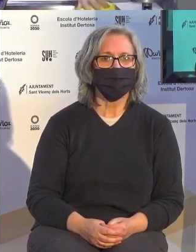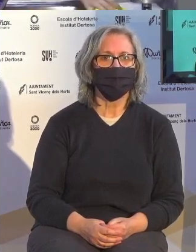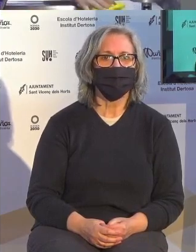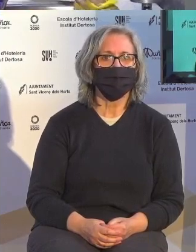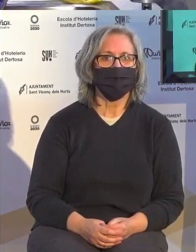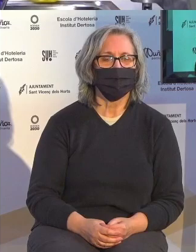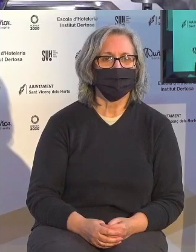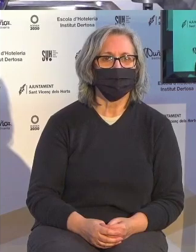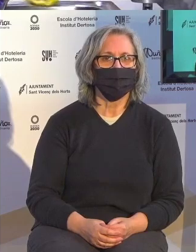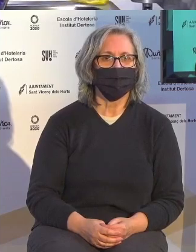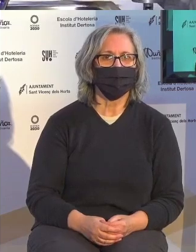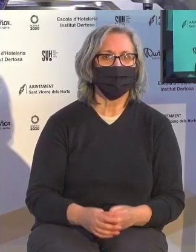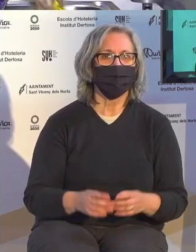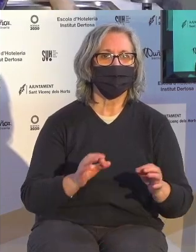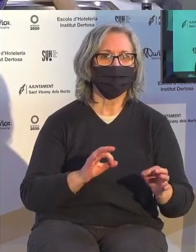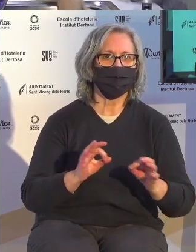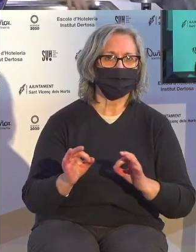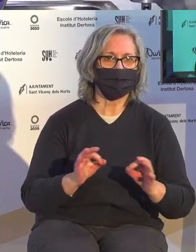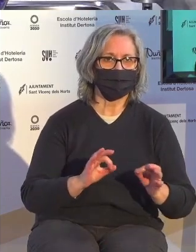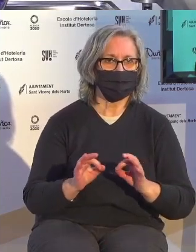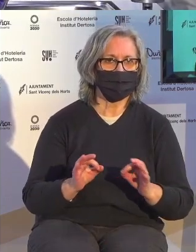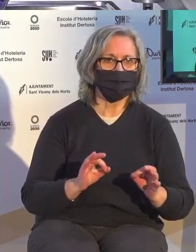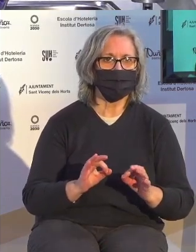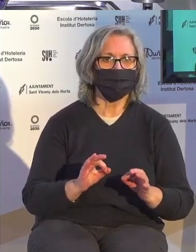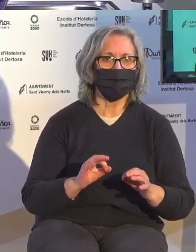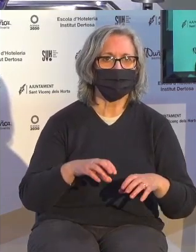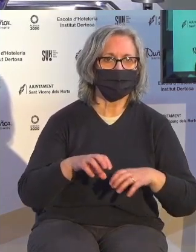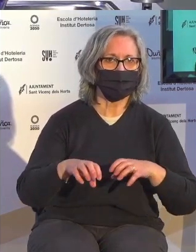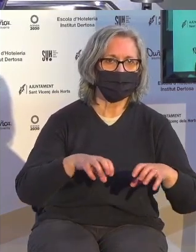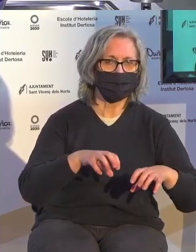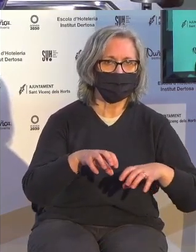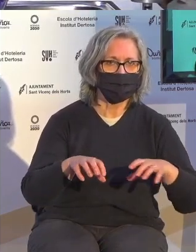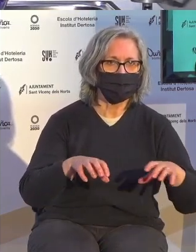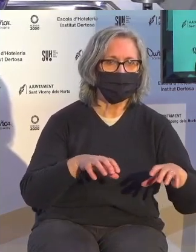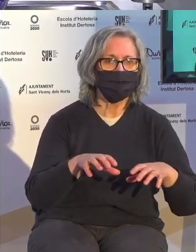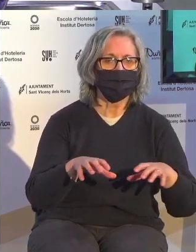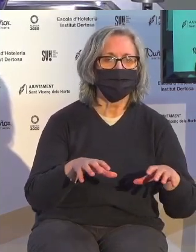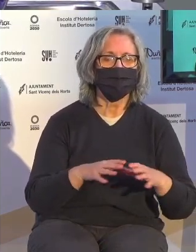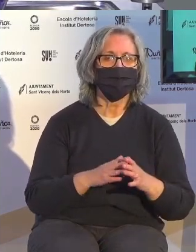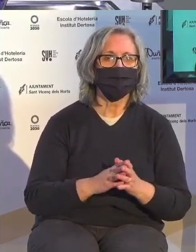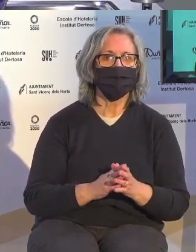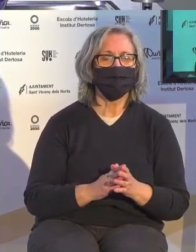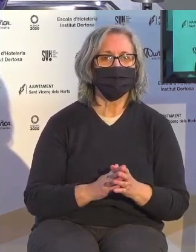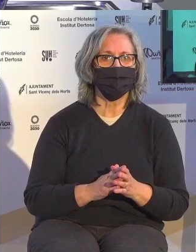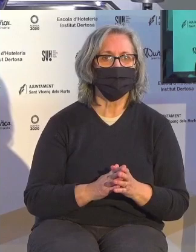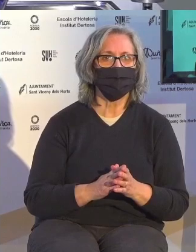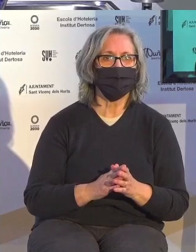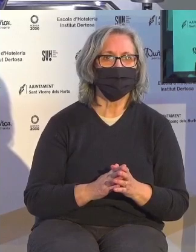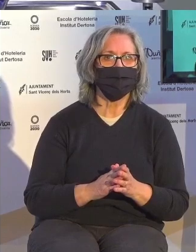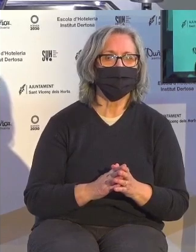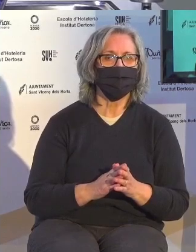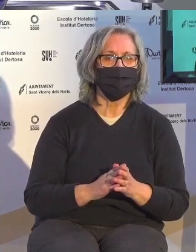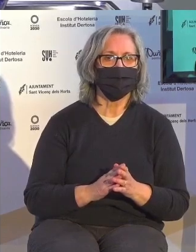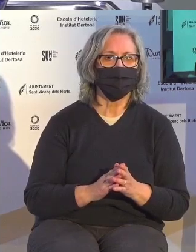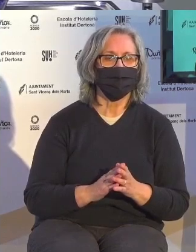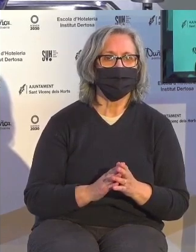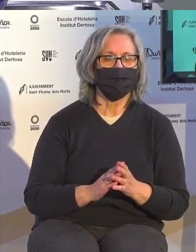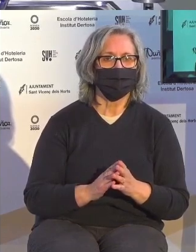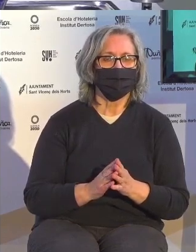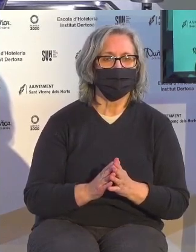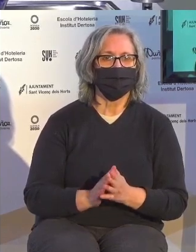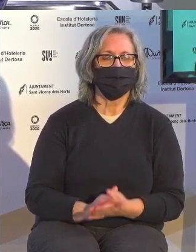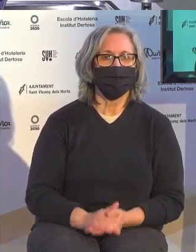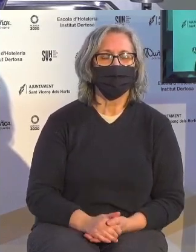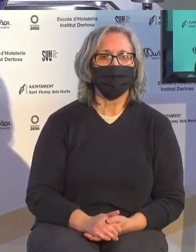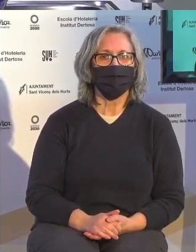y ahora voy a mostrar cómo voy a decorar lo merengue aquí tenemos una máquina del genial gen y